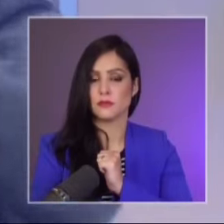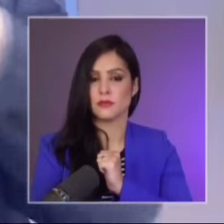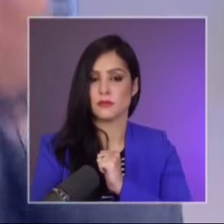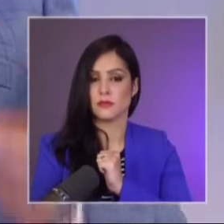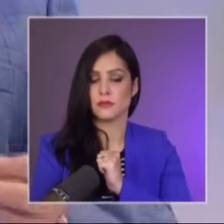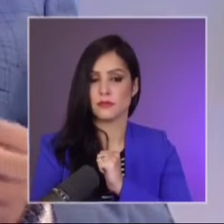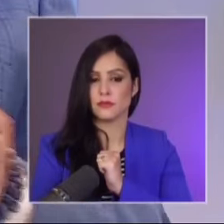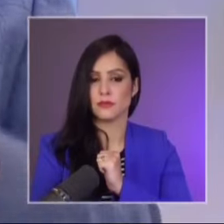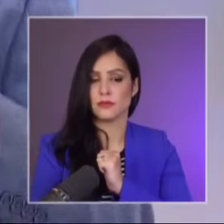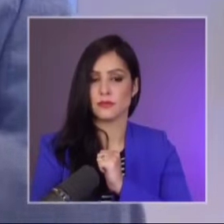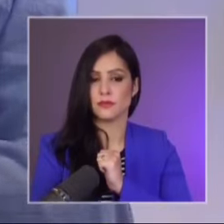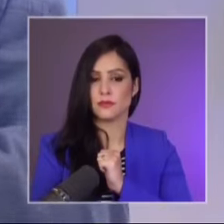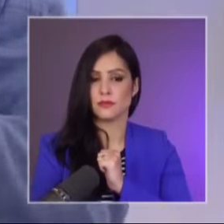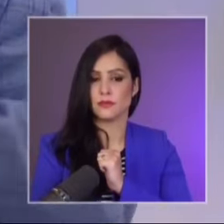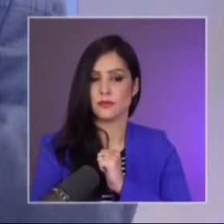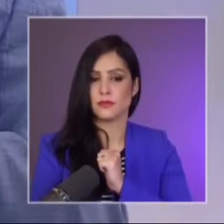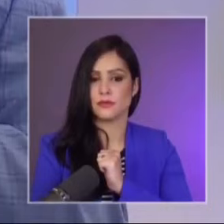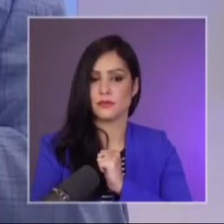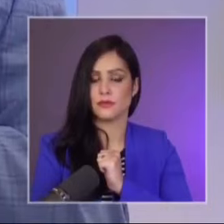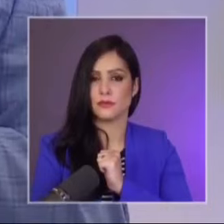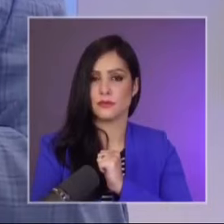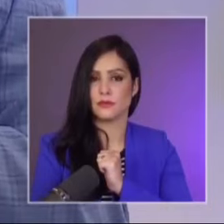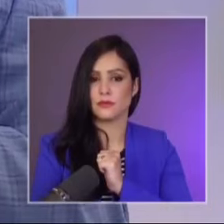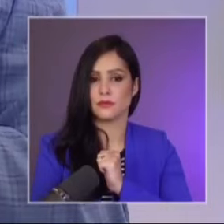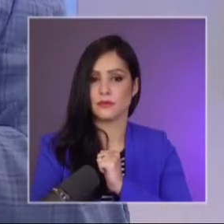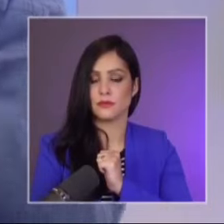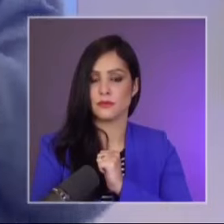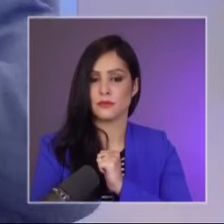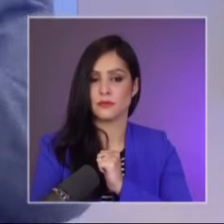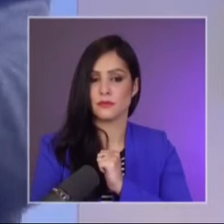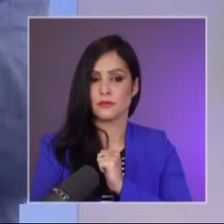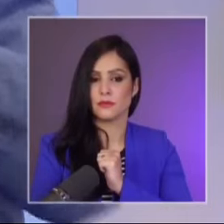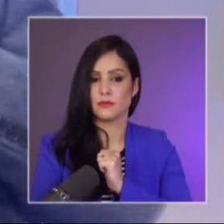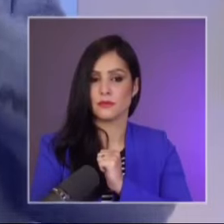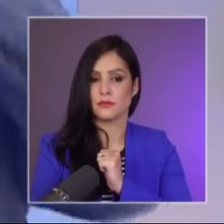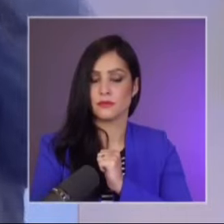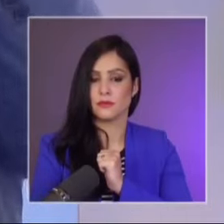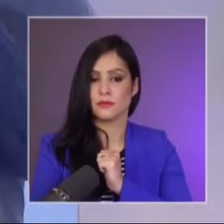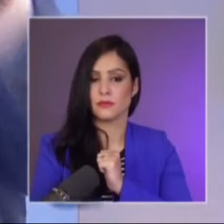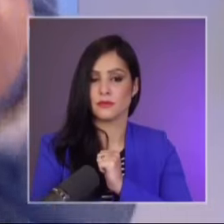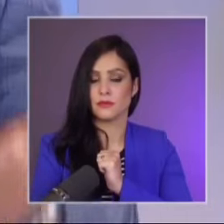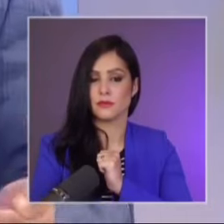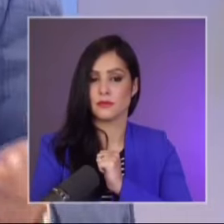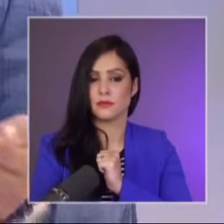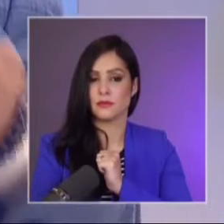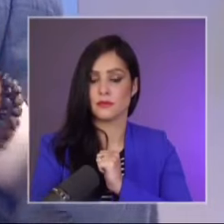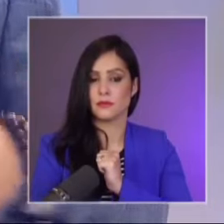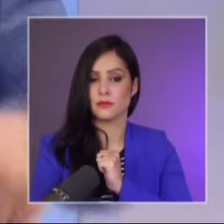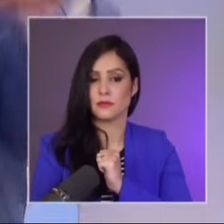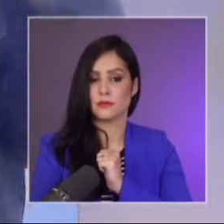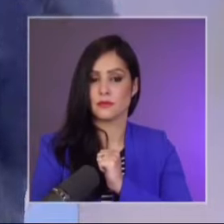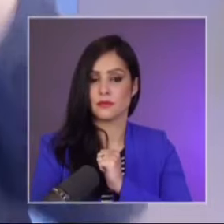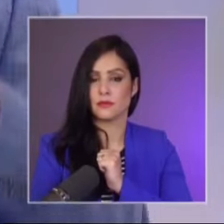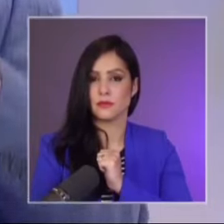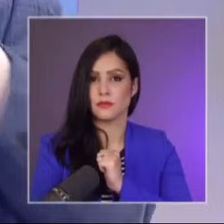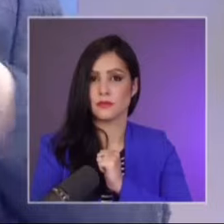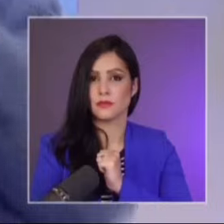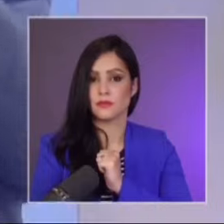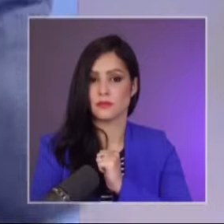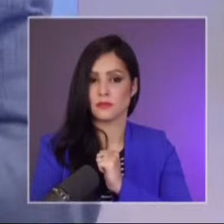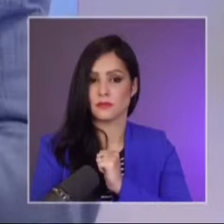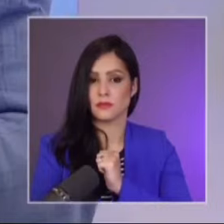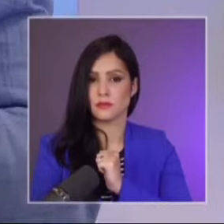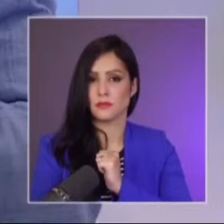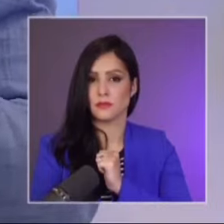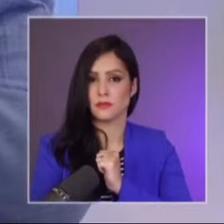razon de que era una un área protegida en el 2014 por la suprema corte de justicia o sea estamos hablando de una reincidencia en una acción